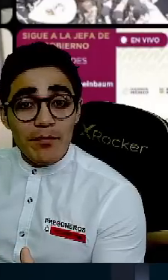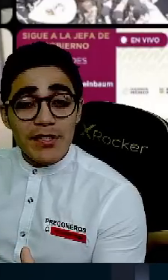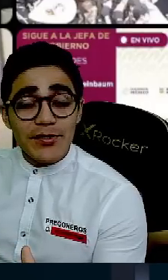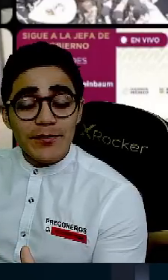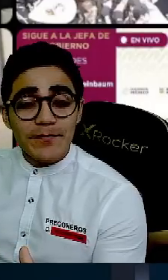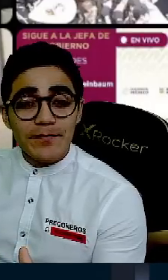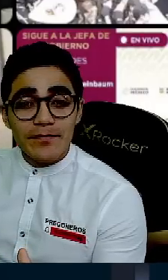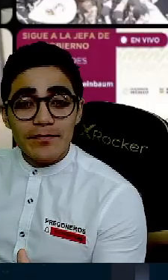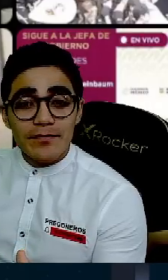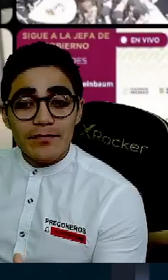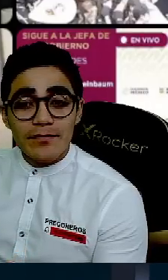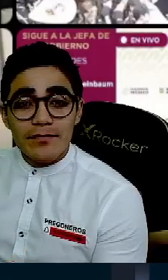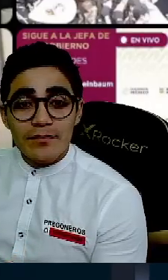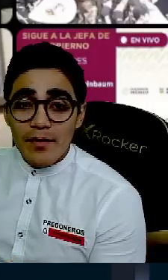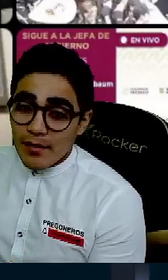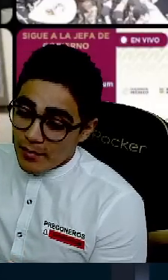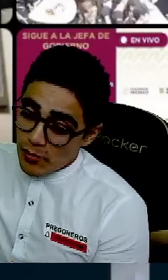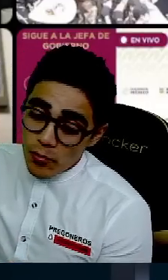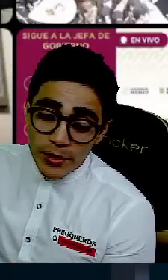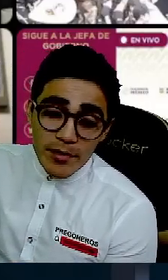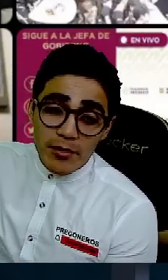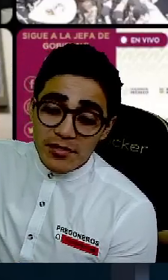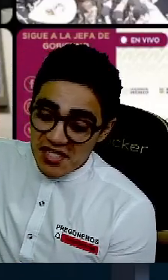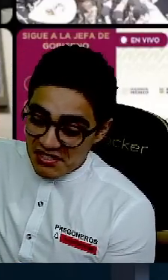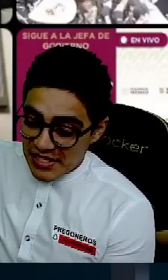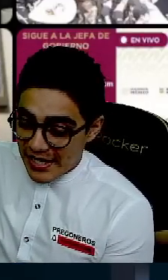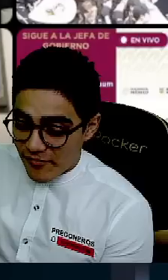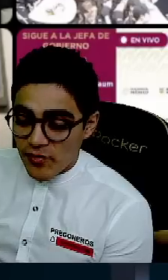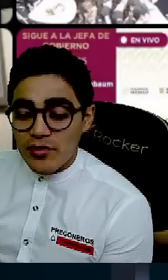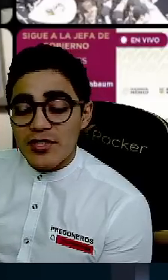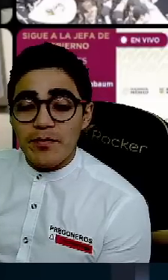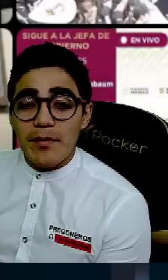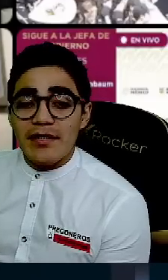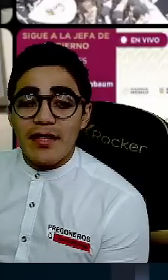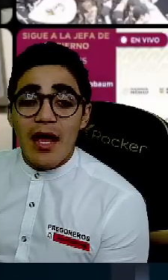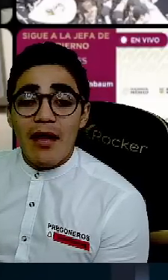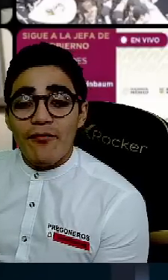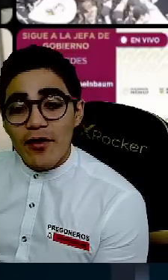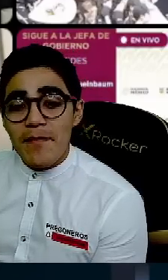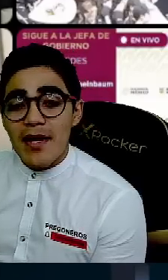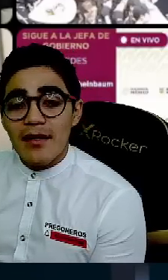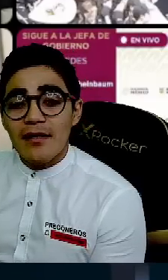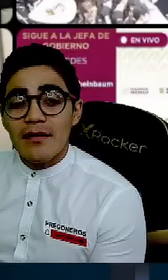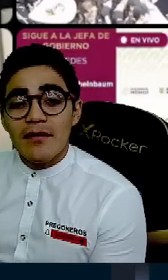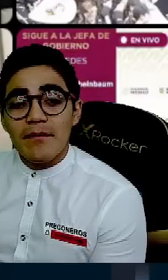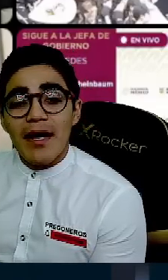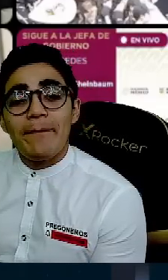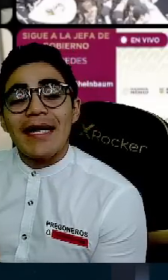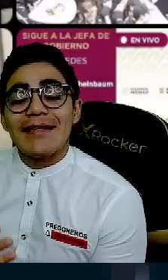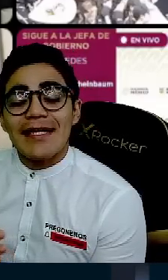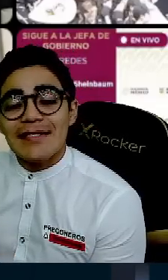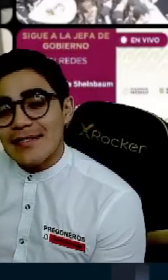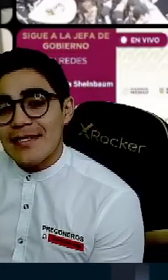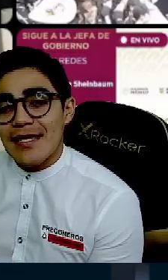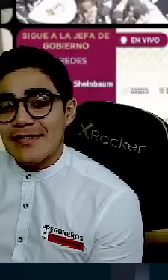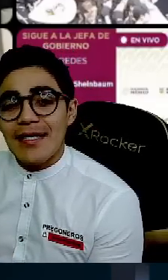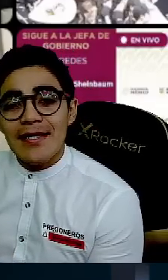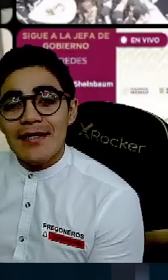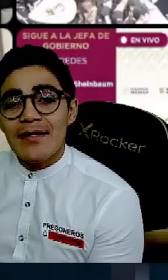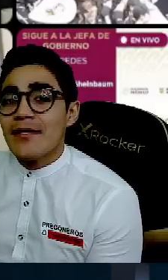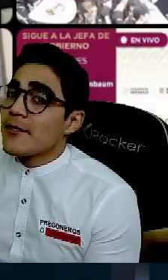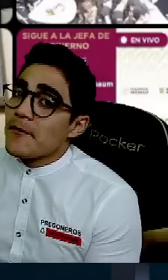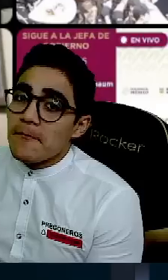Y lo han visto. Lo último, sin entrar a fondo, simplemente a la forma, va para atrás. Y